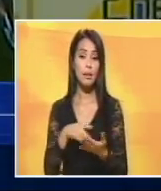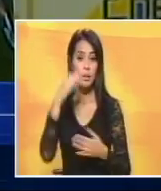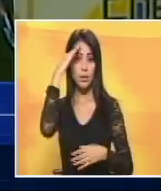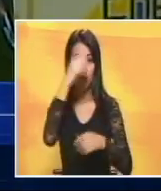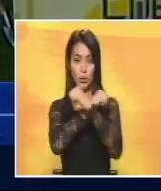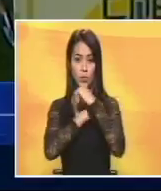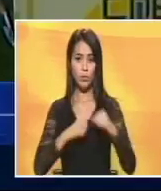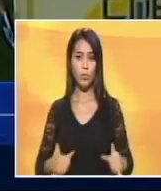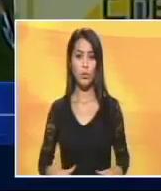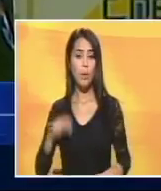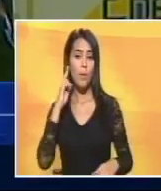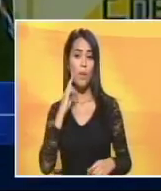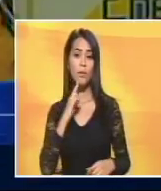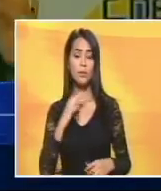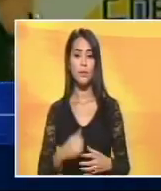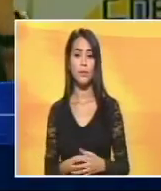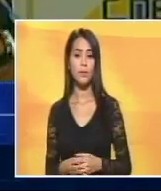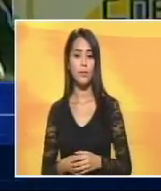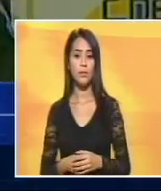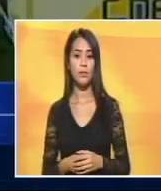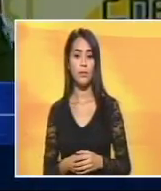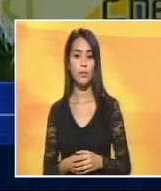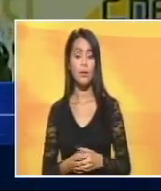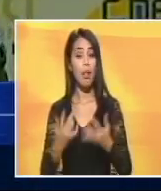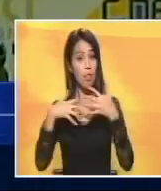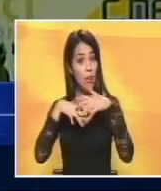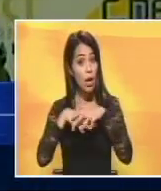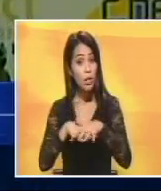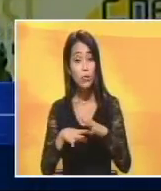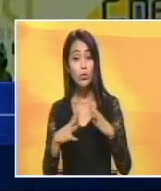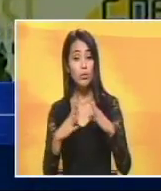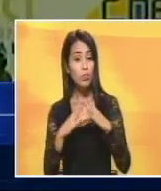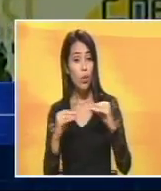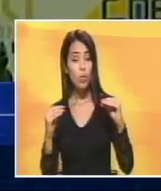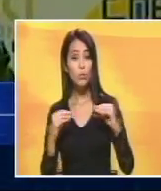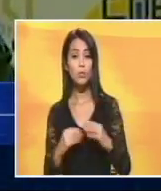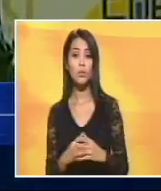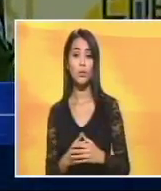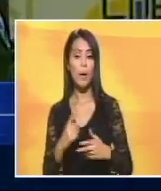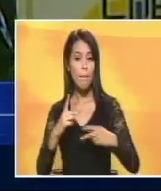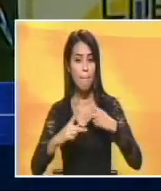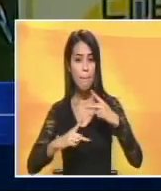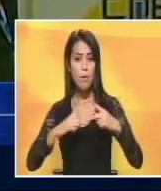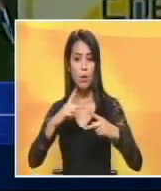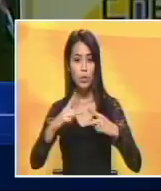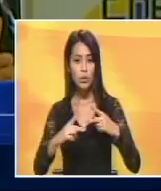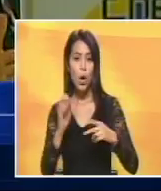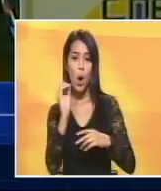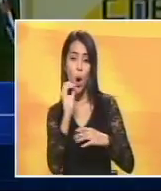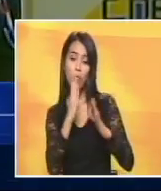Armada Nacional Bolivariana, ya inmersos como estamos en el proceso